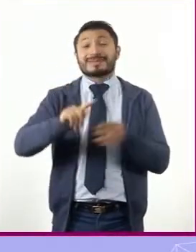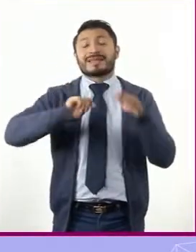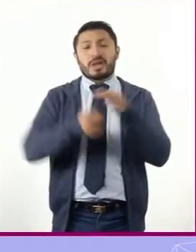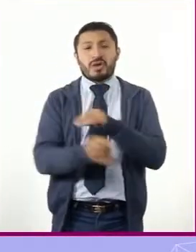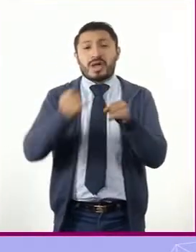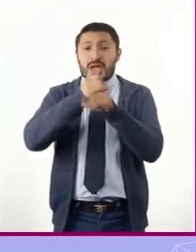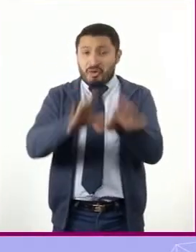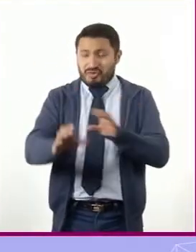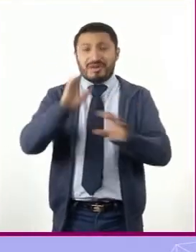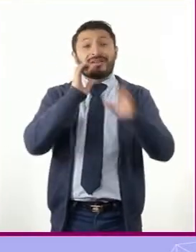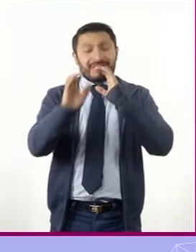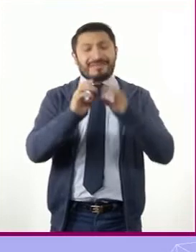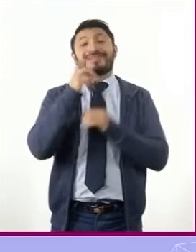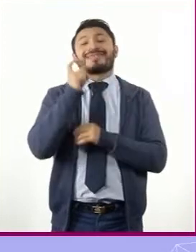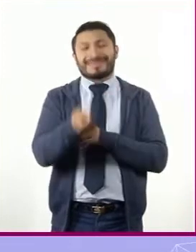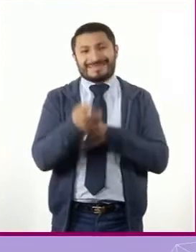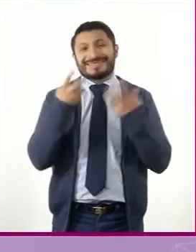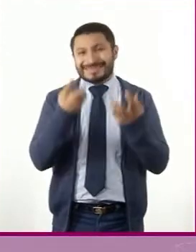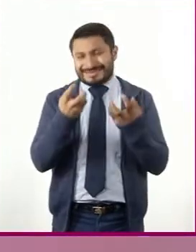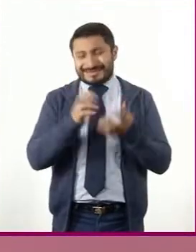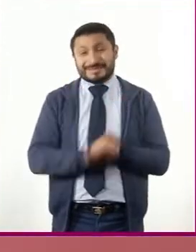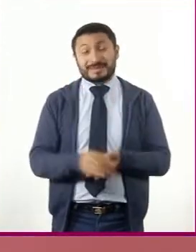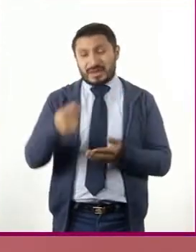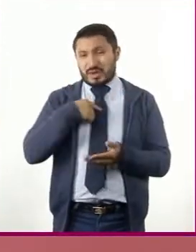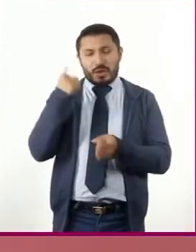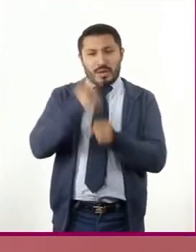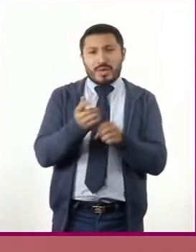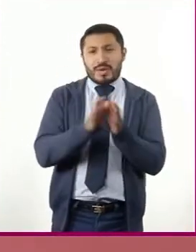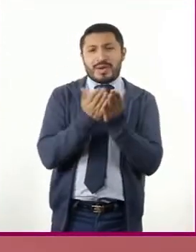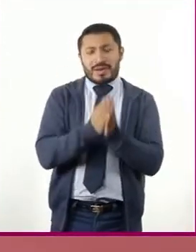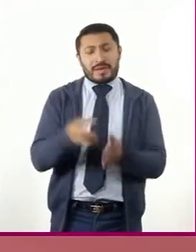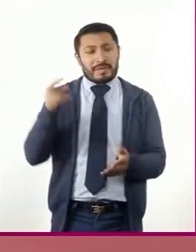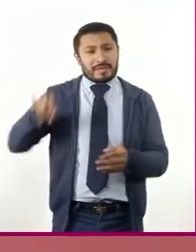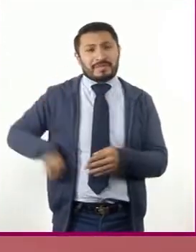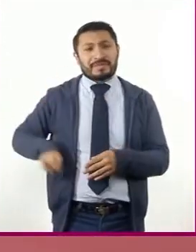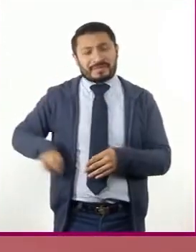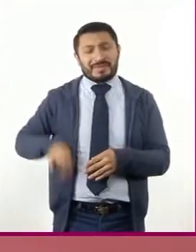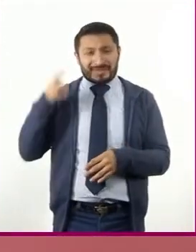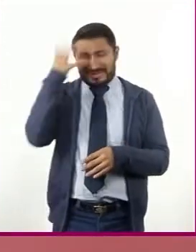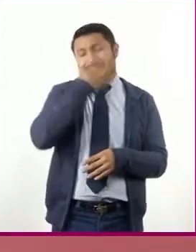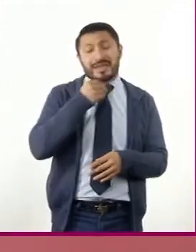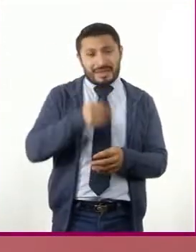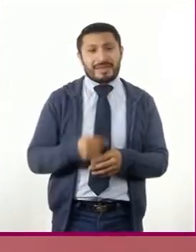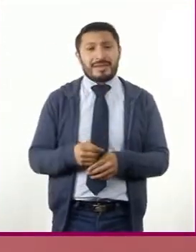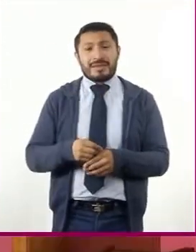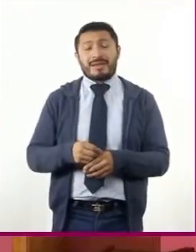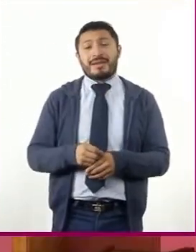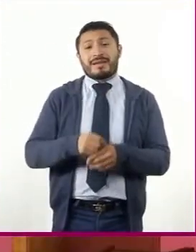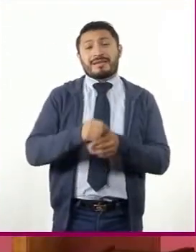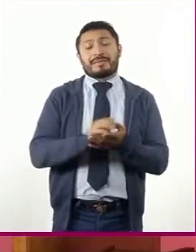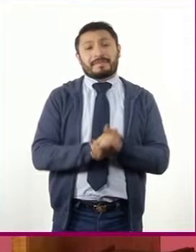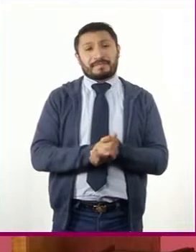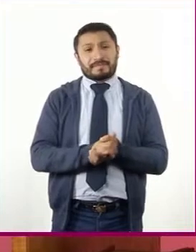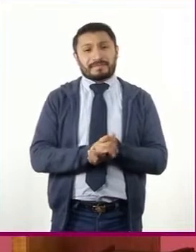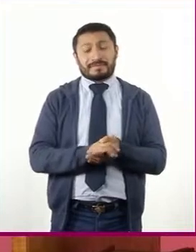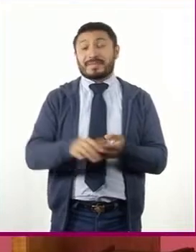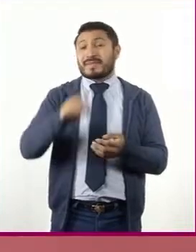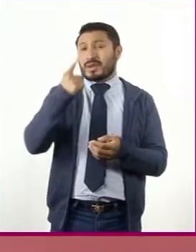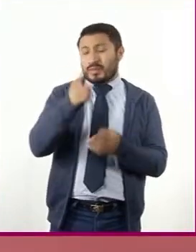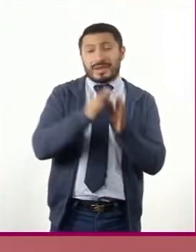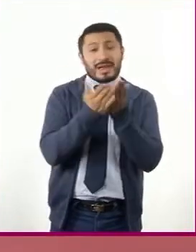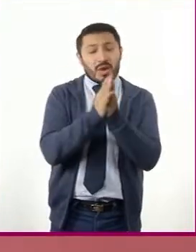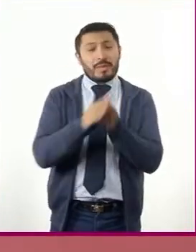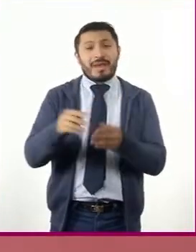y la comunicación, encontré un texto que me pareció muy bonito. El Abencerraje y la hermosa Jarifa, una